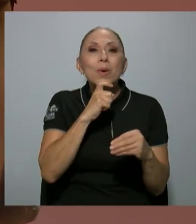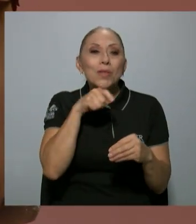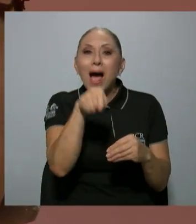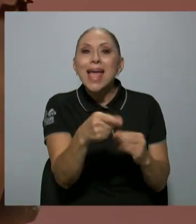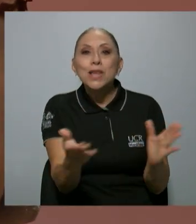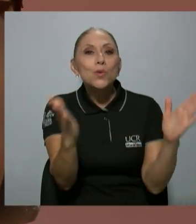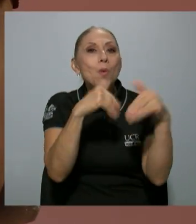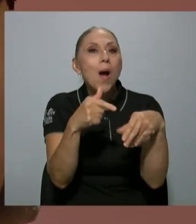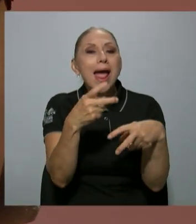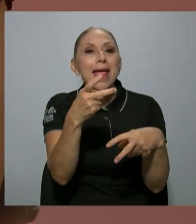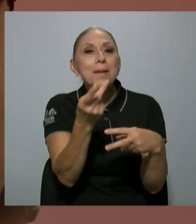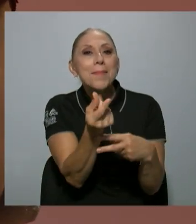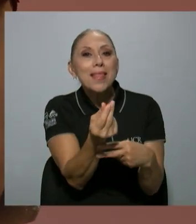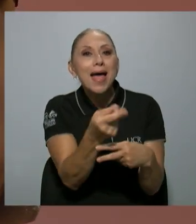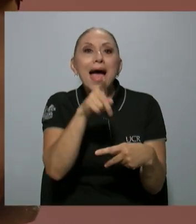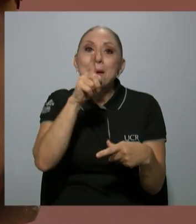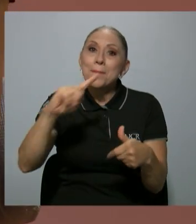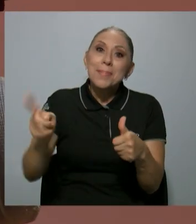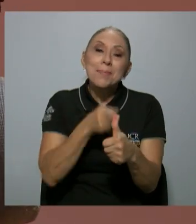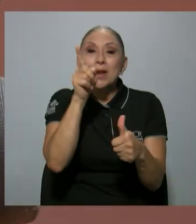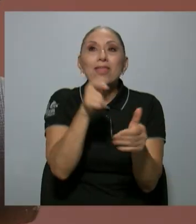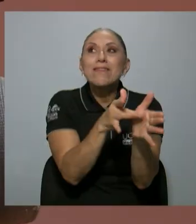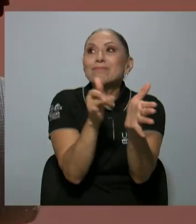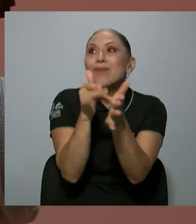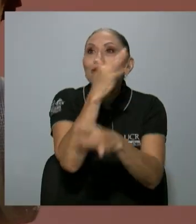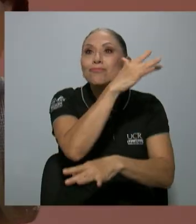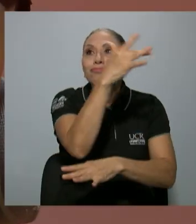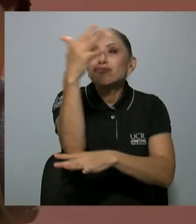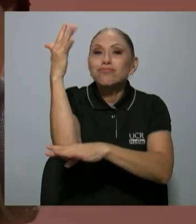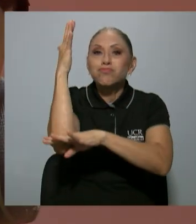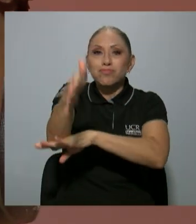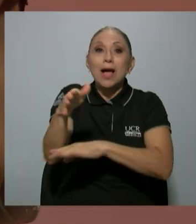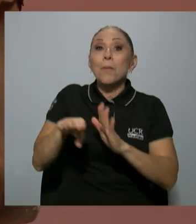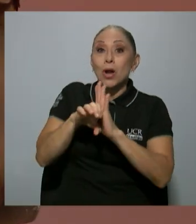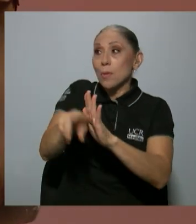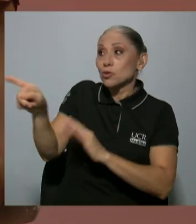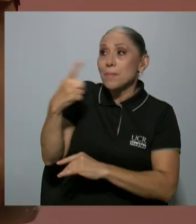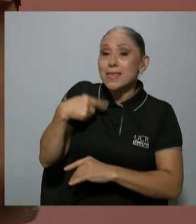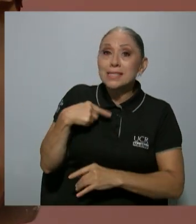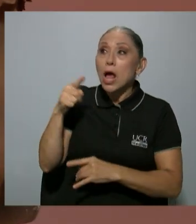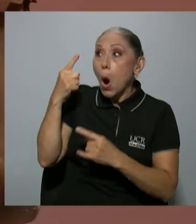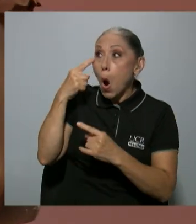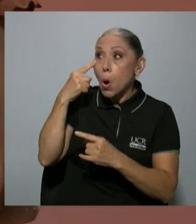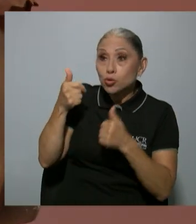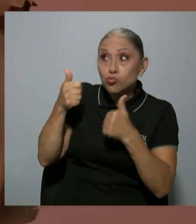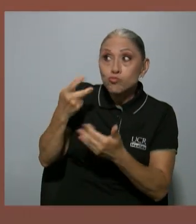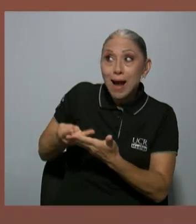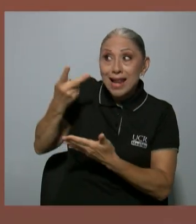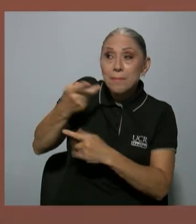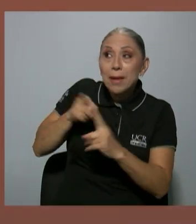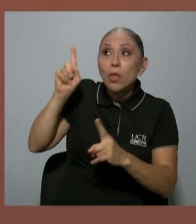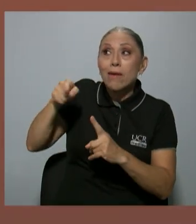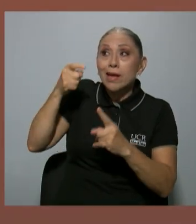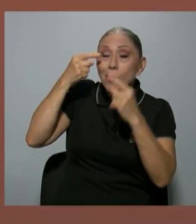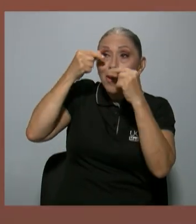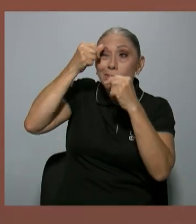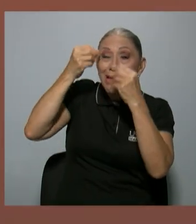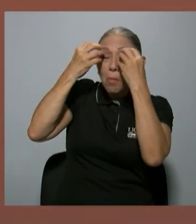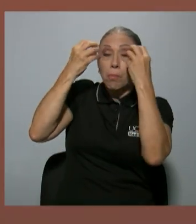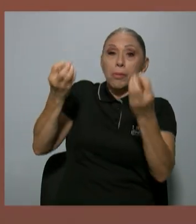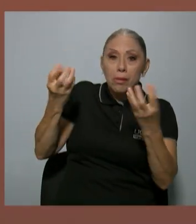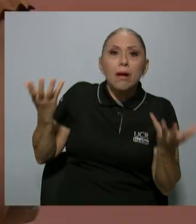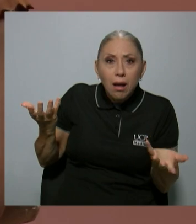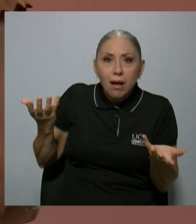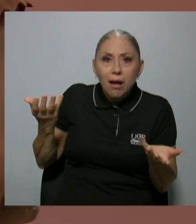recogerla. Hay que explotar el ambiente primero. Es como que vos me digas que tus ojos valen mucho, sí, pero tenés que sacártelos. Cierto, y es que usan químicos